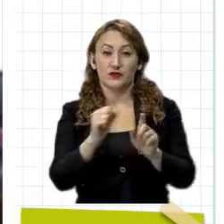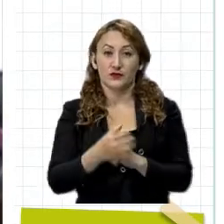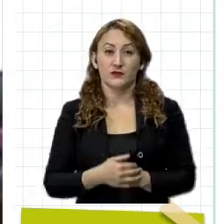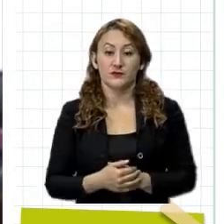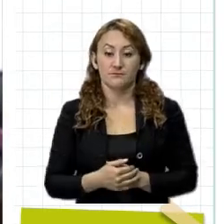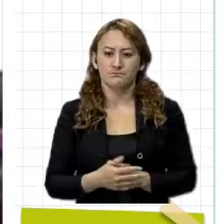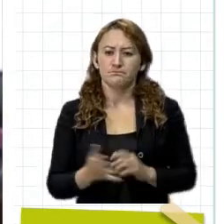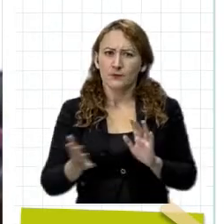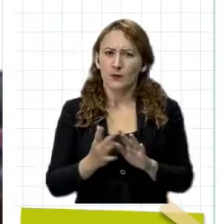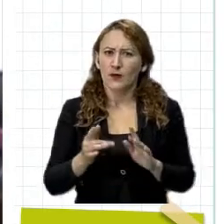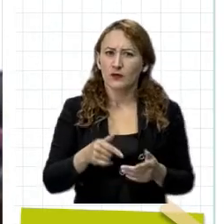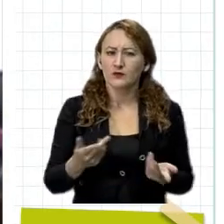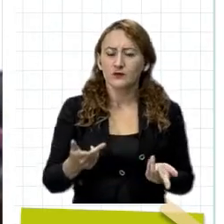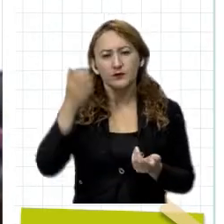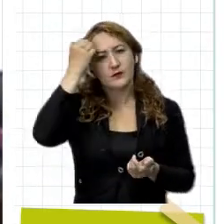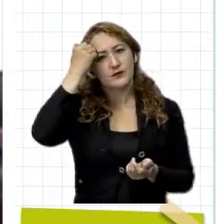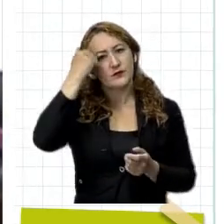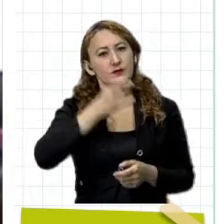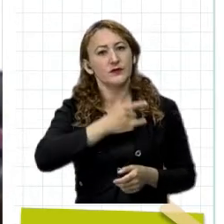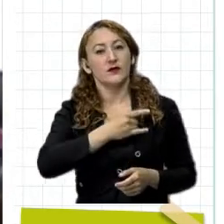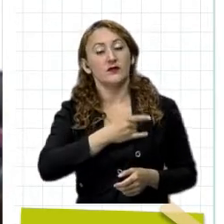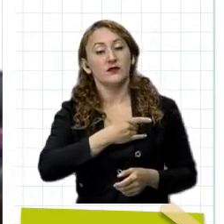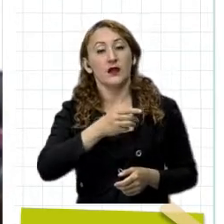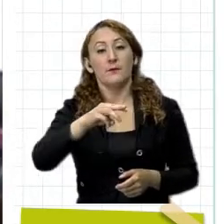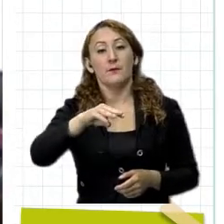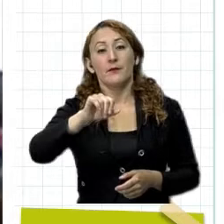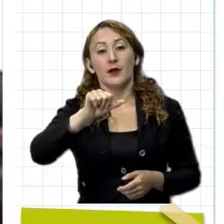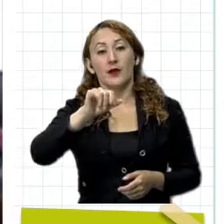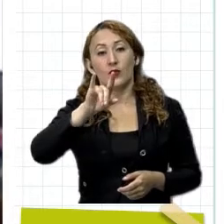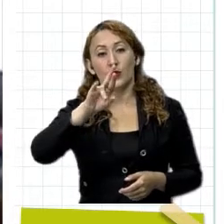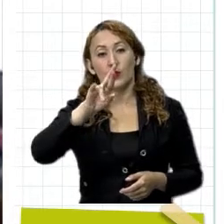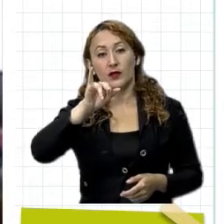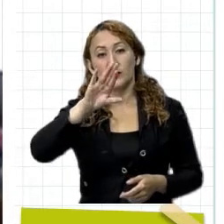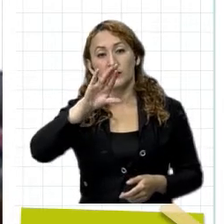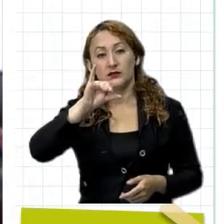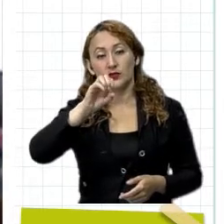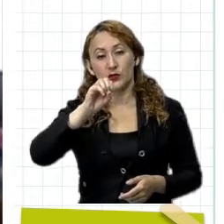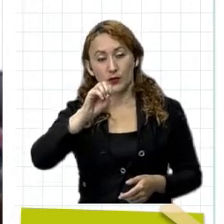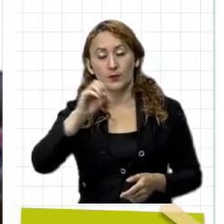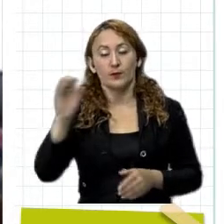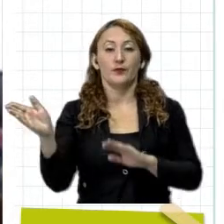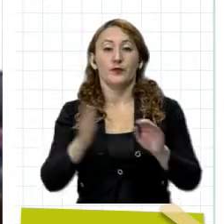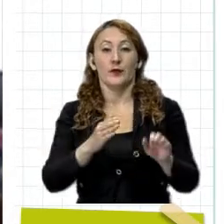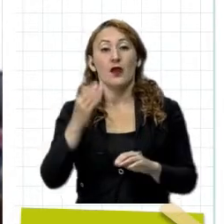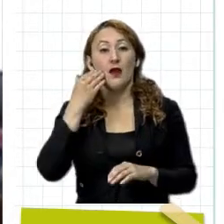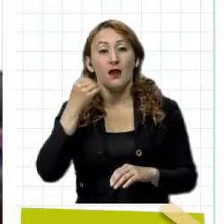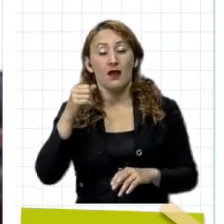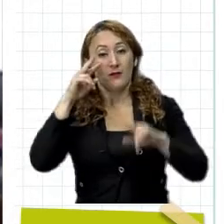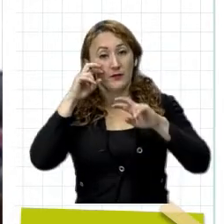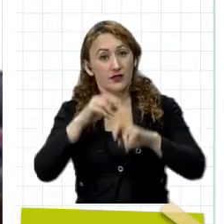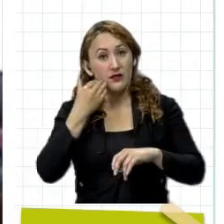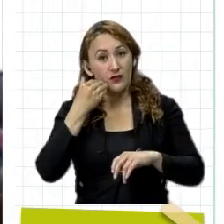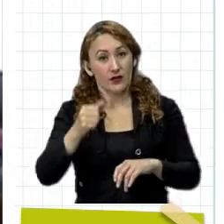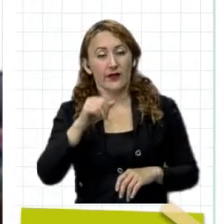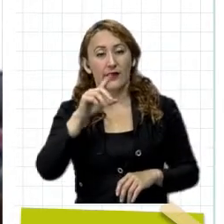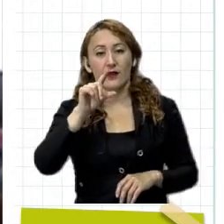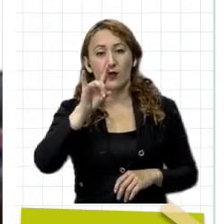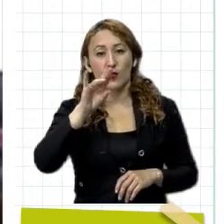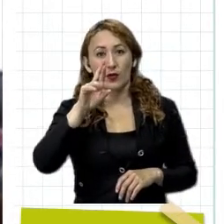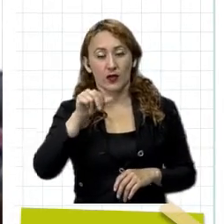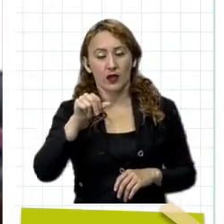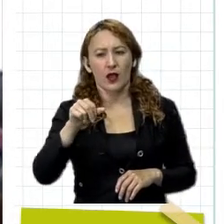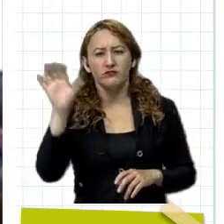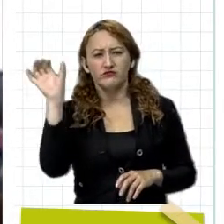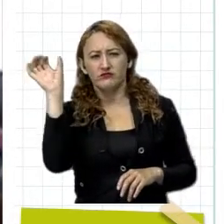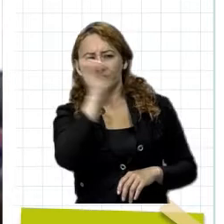respecto, el profesor de la Universidad Mauricio García Villegas y la investigadora Laura Quiroz identifican en un estudio que